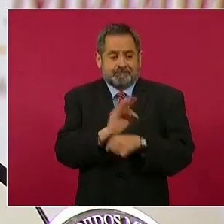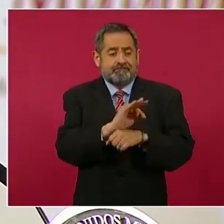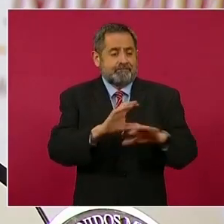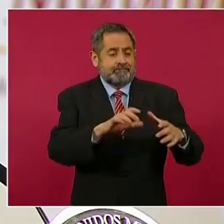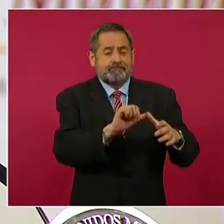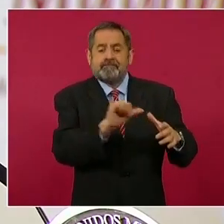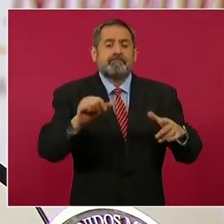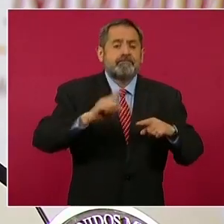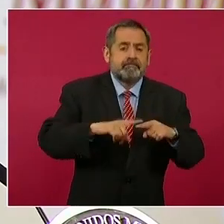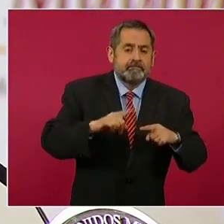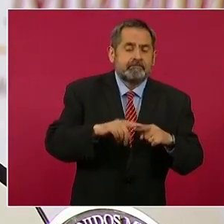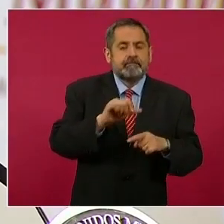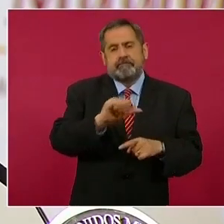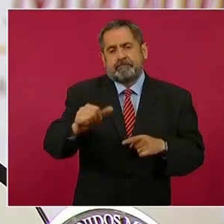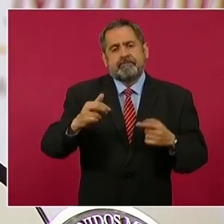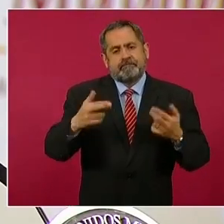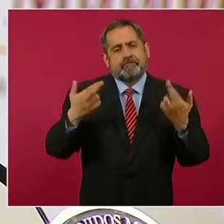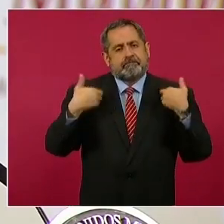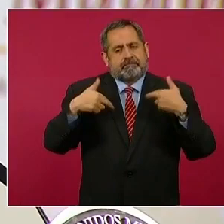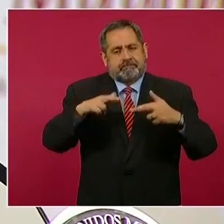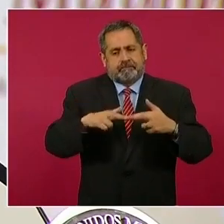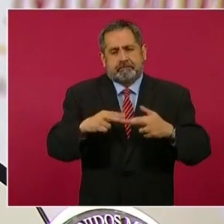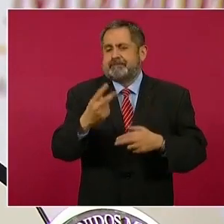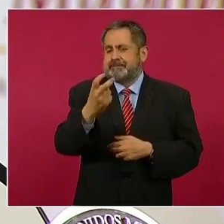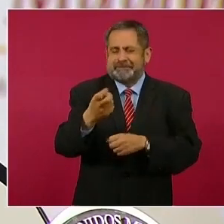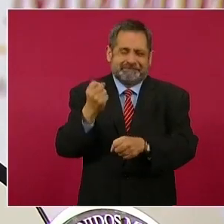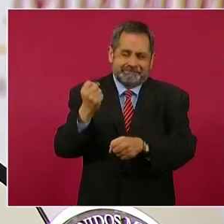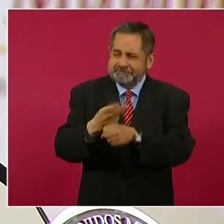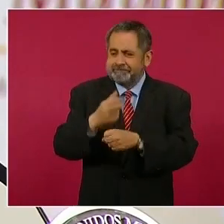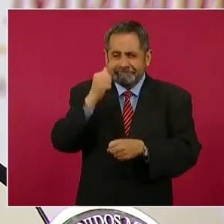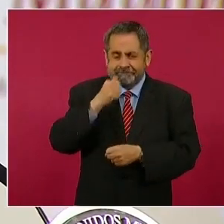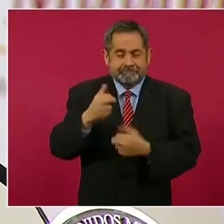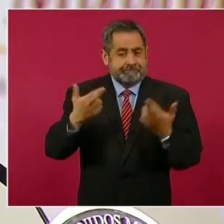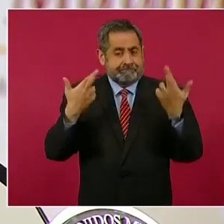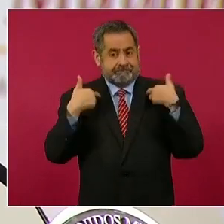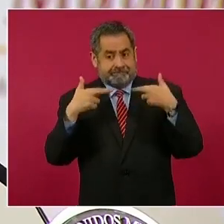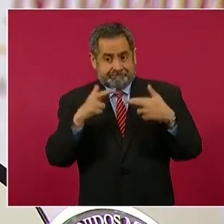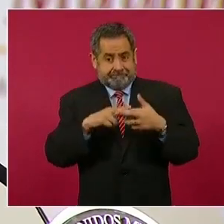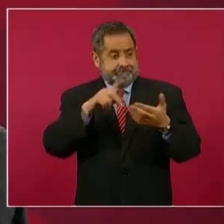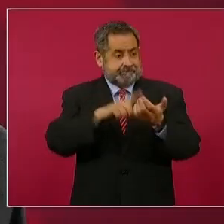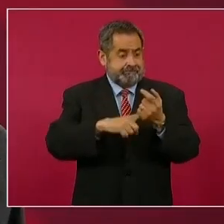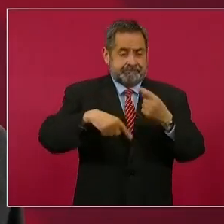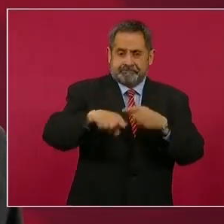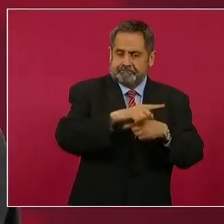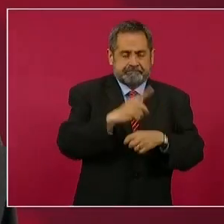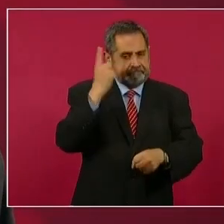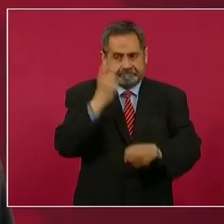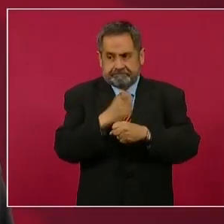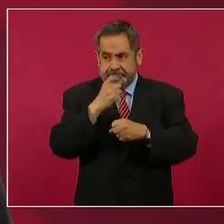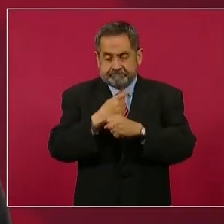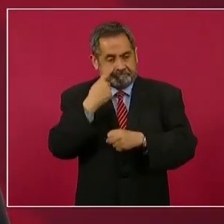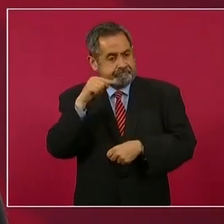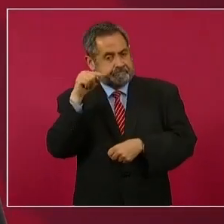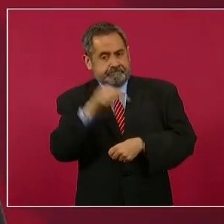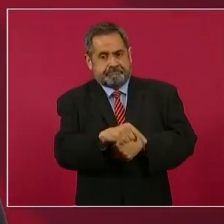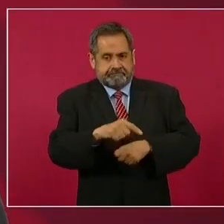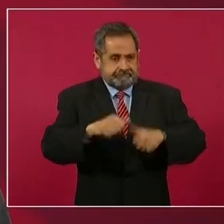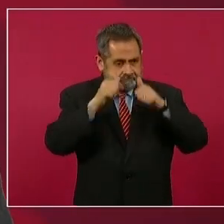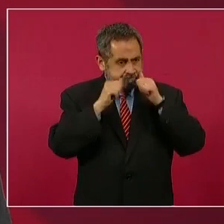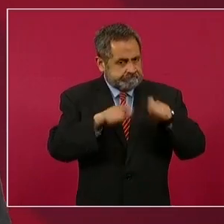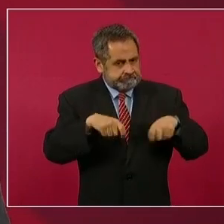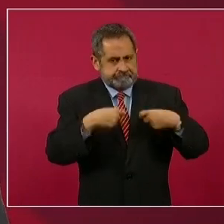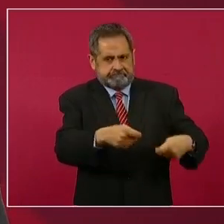eso tempranamente incorporamos a maestras, maestros, personal educativo como parte del